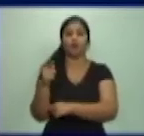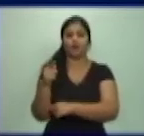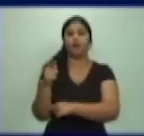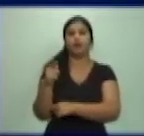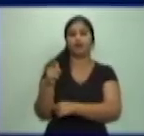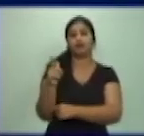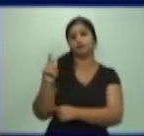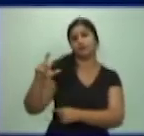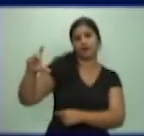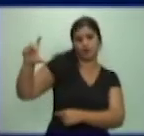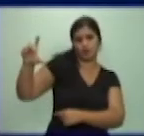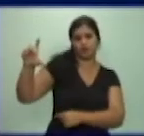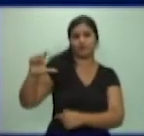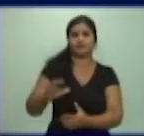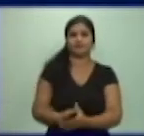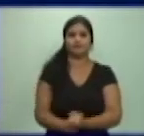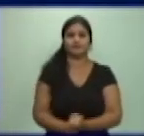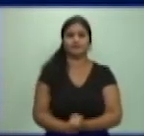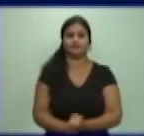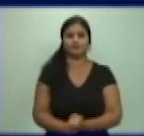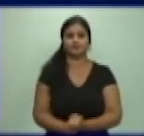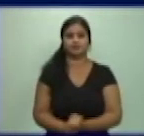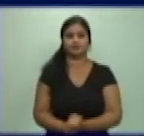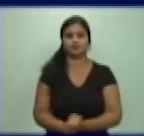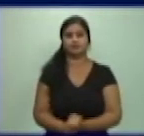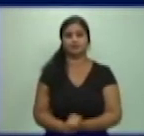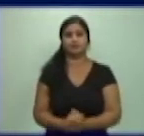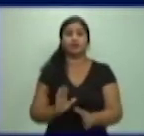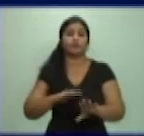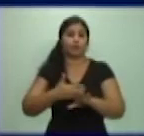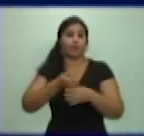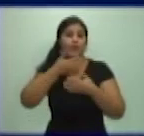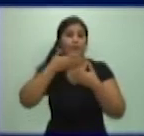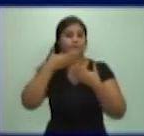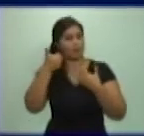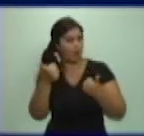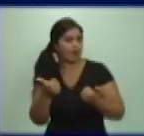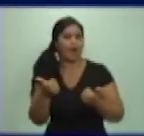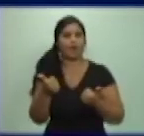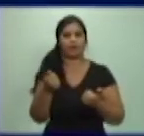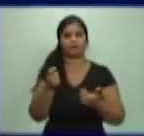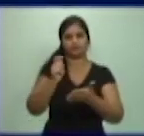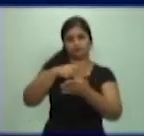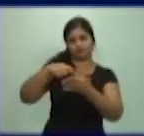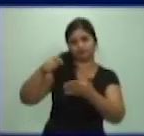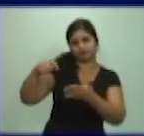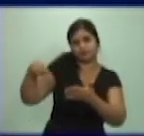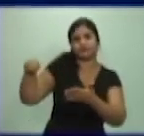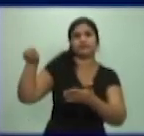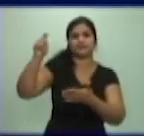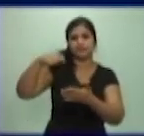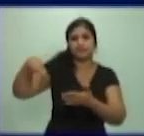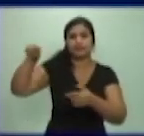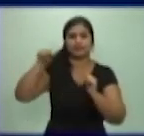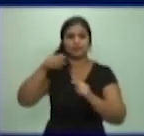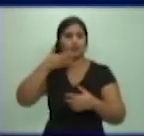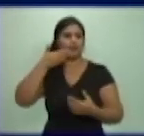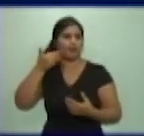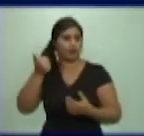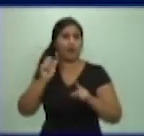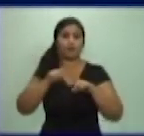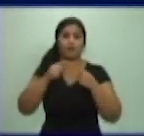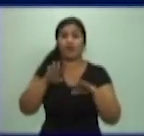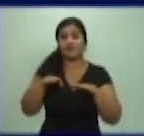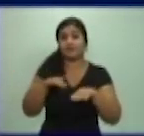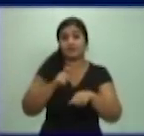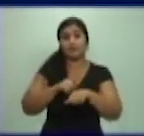la caligrafía, porque bueno, a veces la premura no nos da tiempo a hacer la letra bonita como queremos. Si el hombre no hubiera inventado